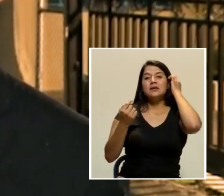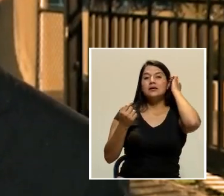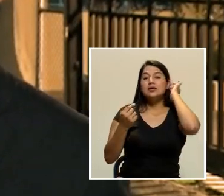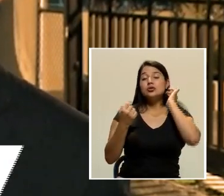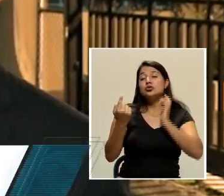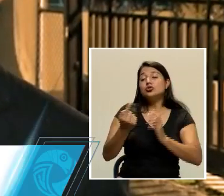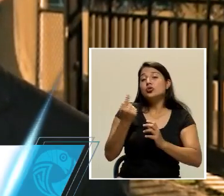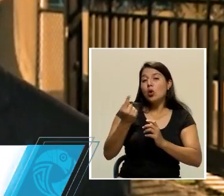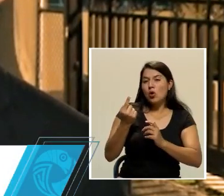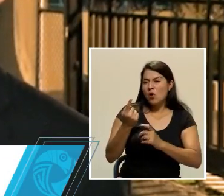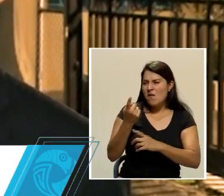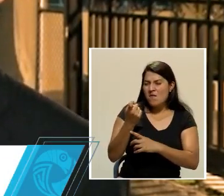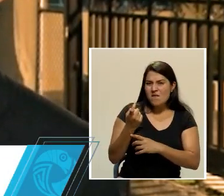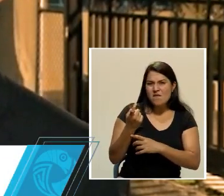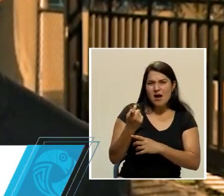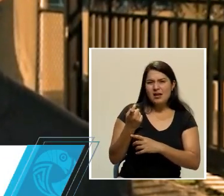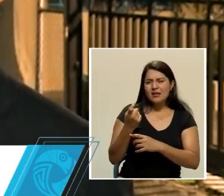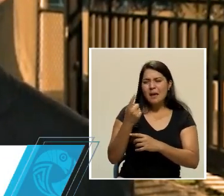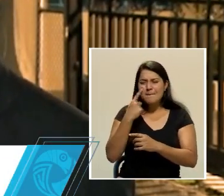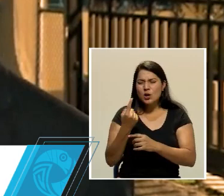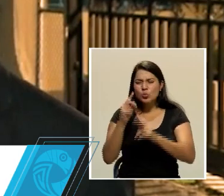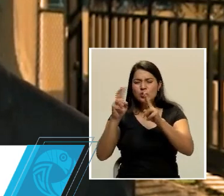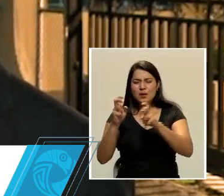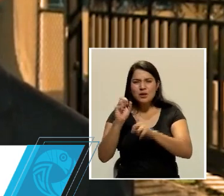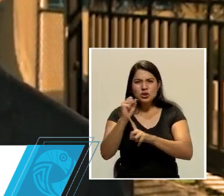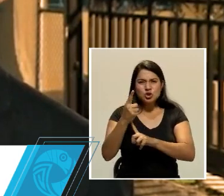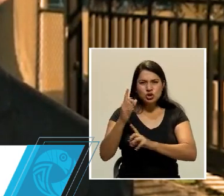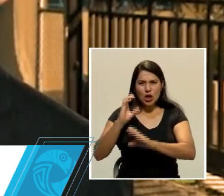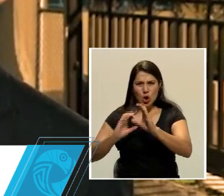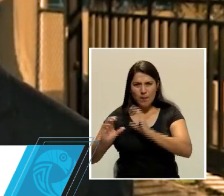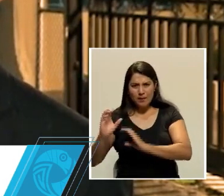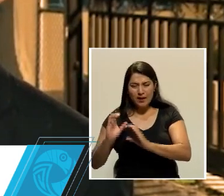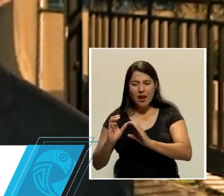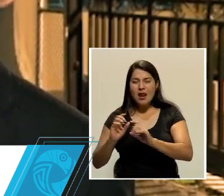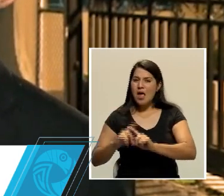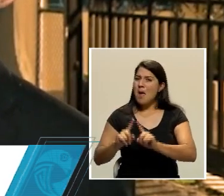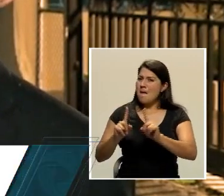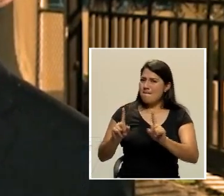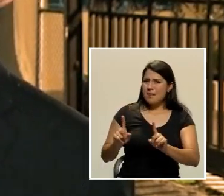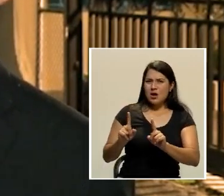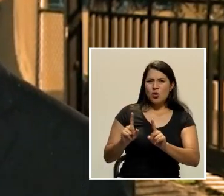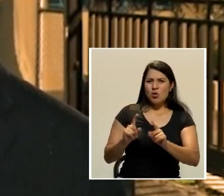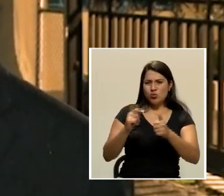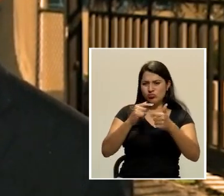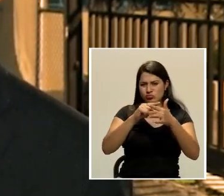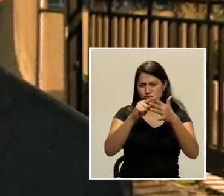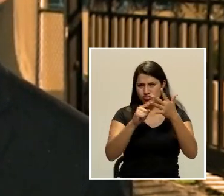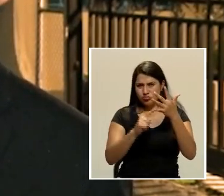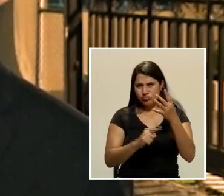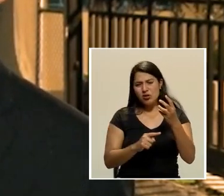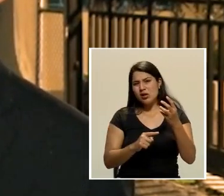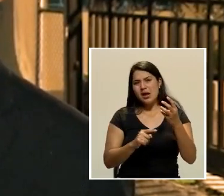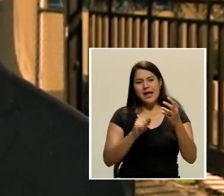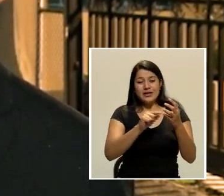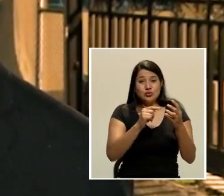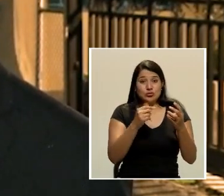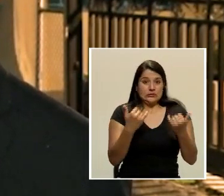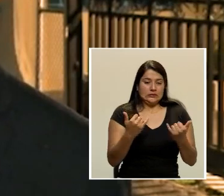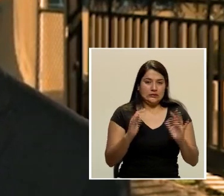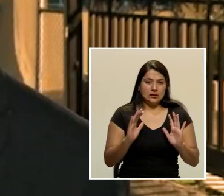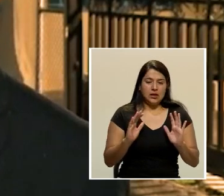cada una de estas medidas que se lograron en este acuerdo con el Poder Ejecutivo. Veamos. Es cuestión de